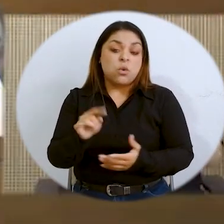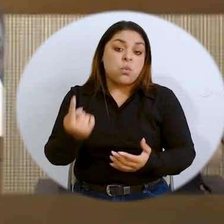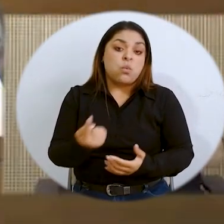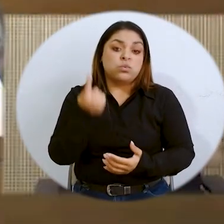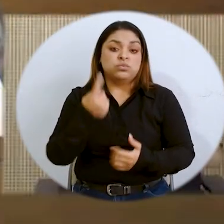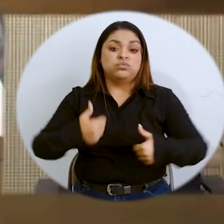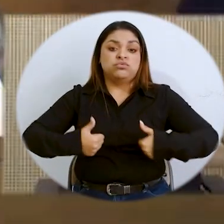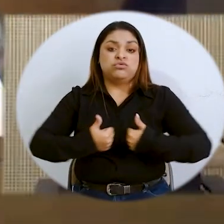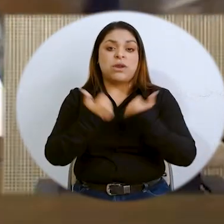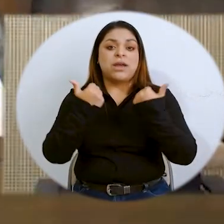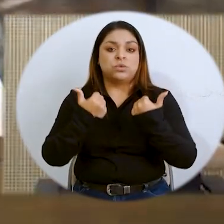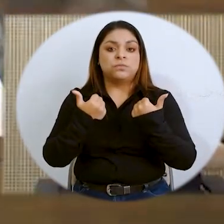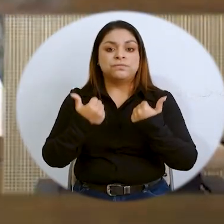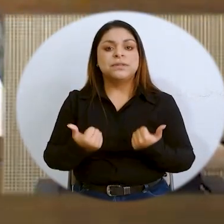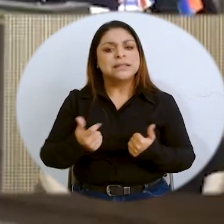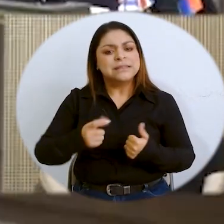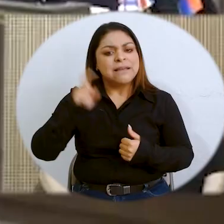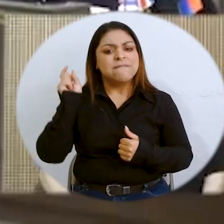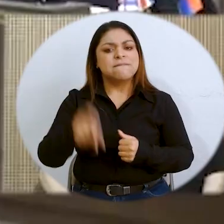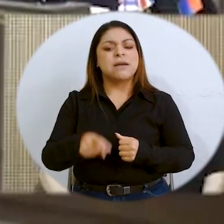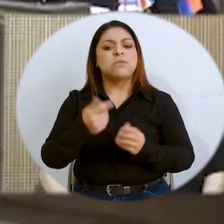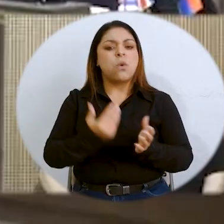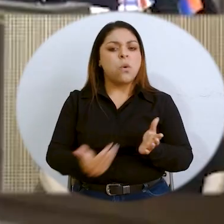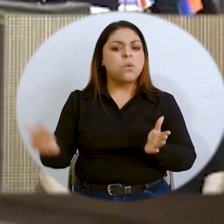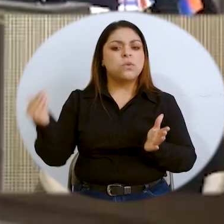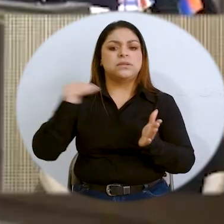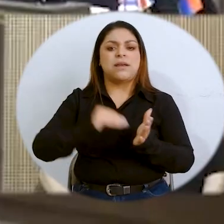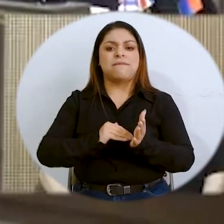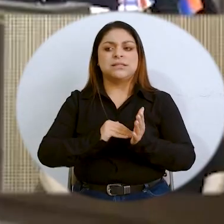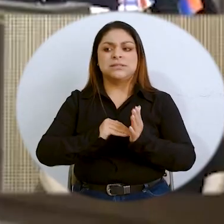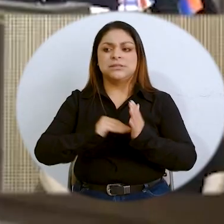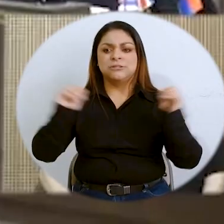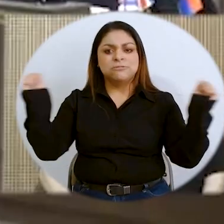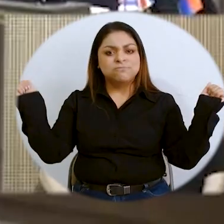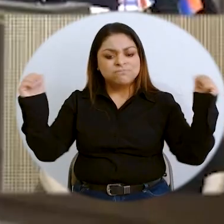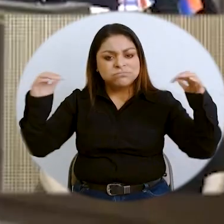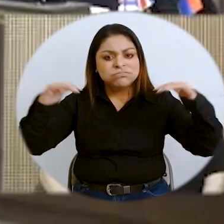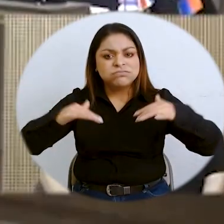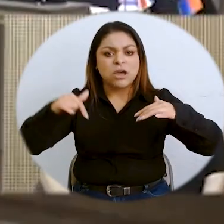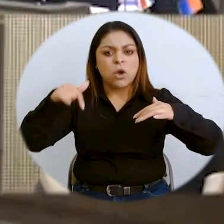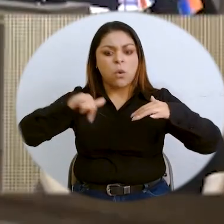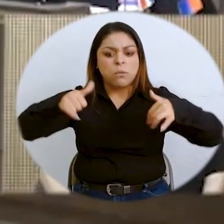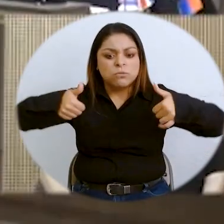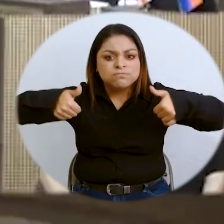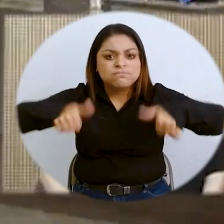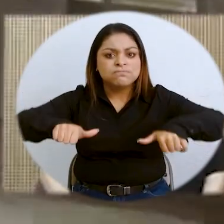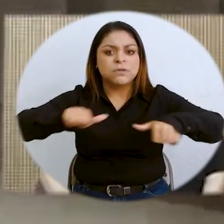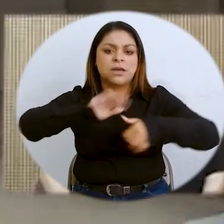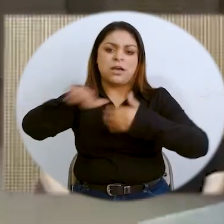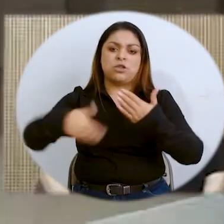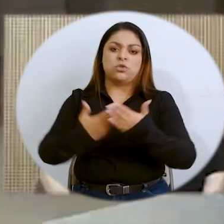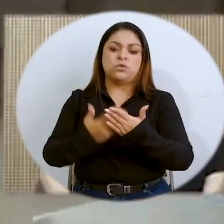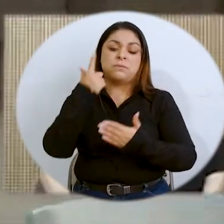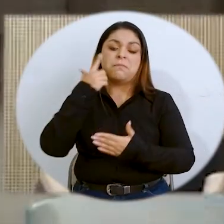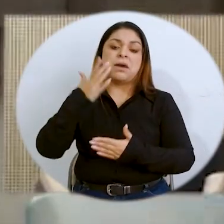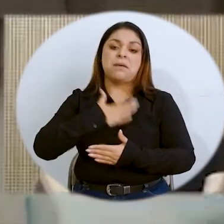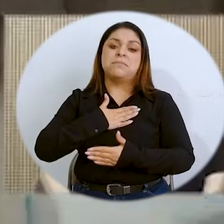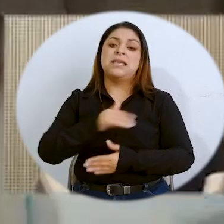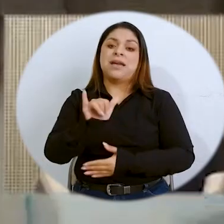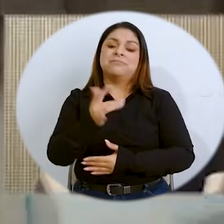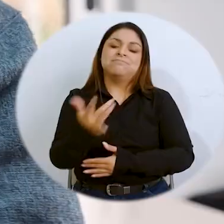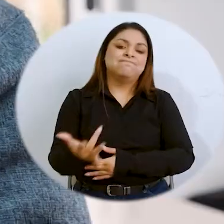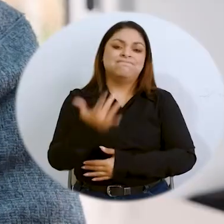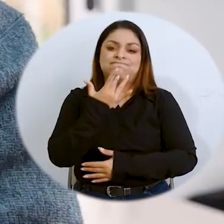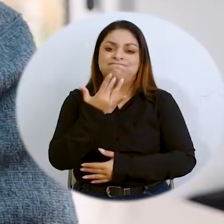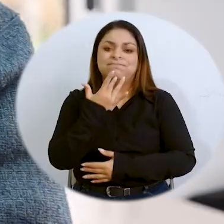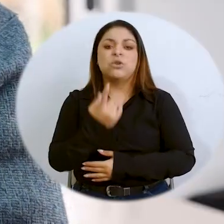los retos que tenemos como país es volver a encontrarnos en un contrato social que nos abarque a todos. Ese es, para mi